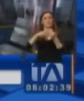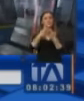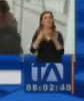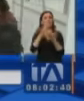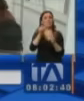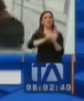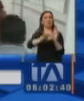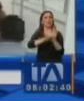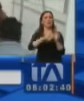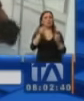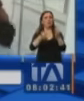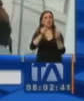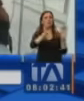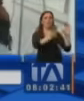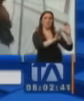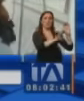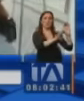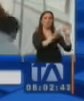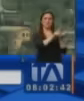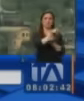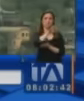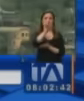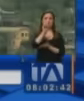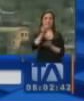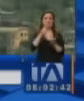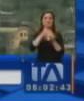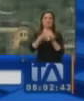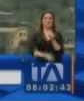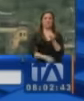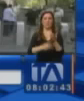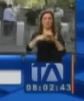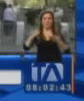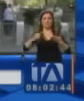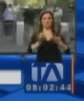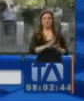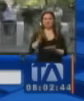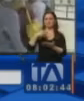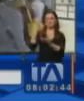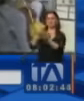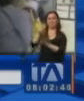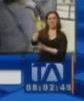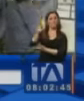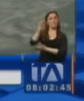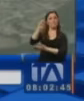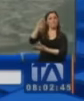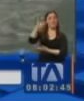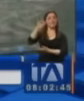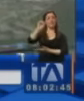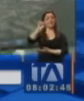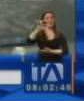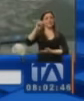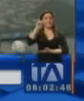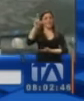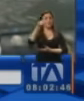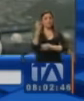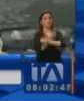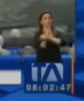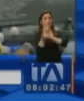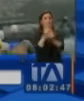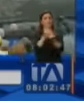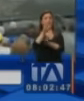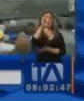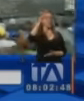manejar. Salimos de Cumbayá y pagamos 40 centavos de peaje, llegamos a la Mariscal o a la República Salvador, nos quedamos 2 horas, pagamos 80